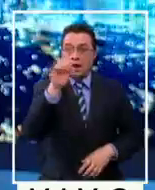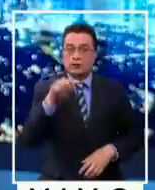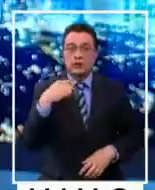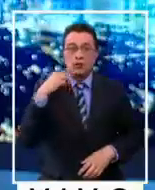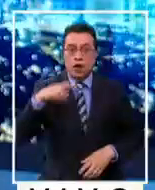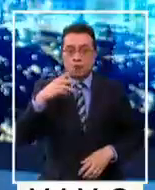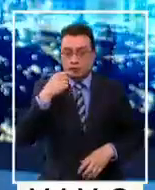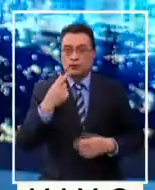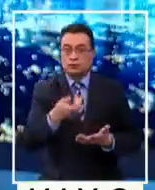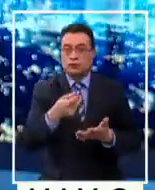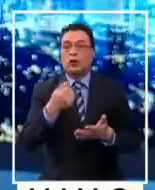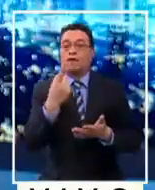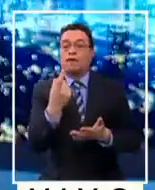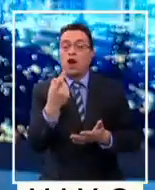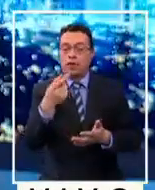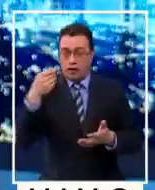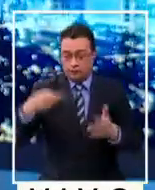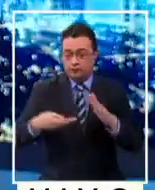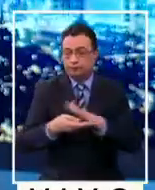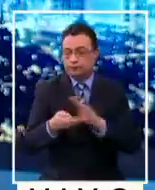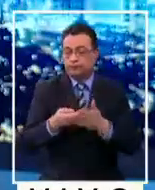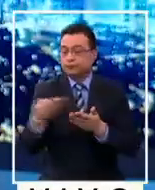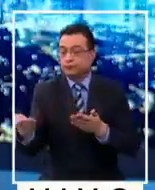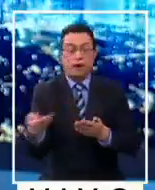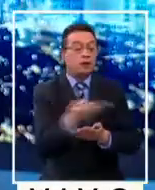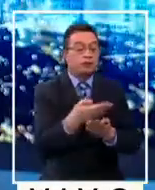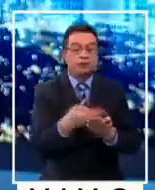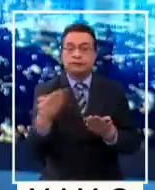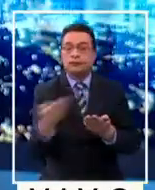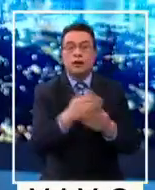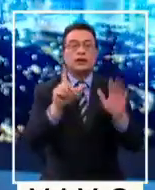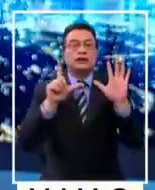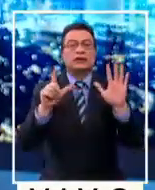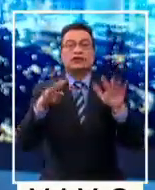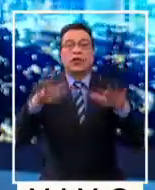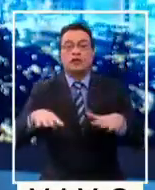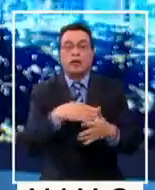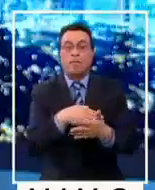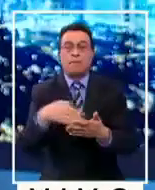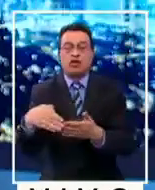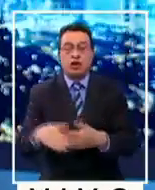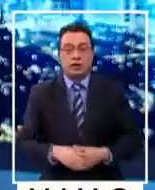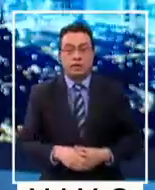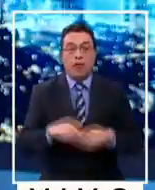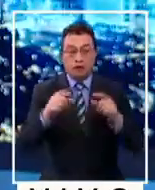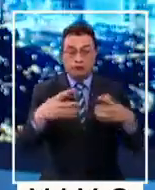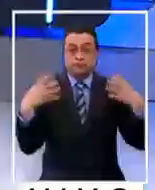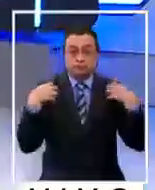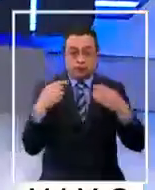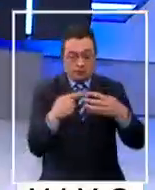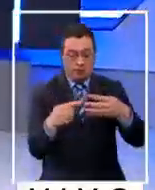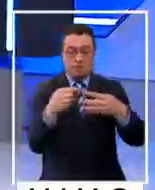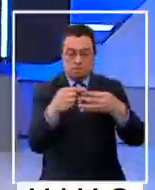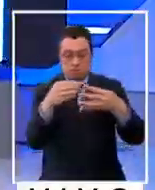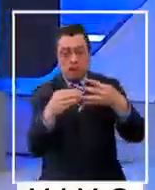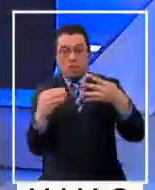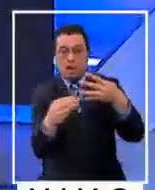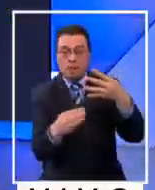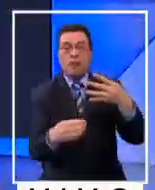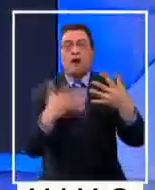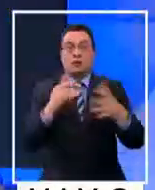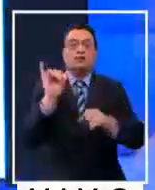le traspasaban por medio de boletas de terceros más de 719 millones de pesos. Cargos que se suman a la formalización por cohecho y